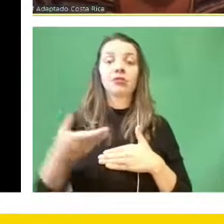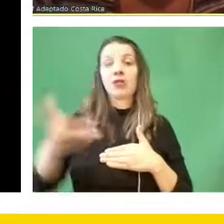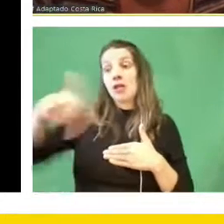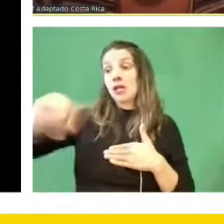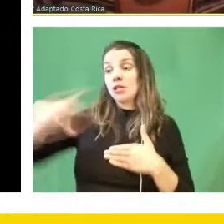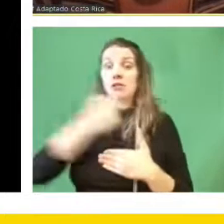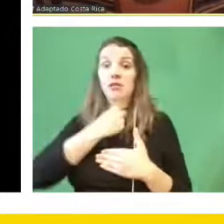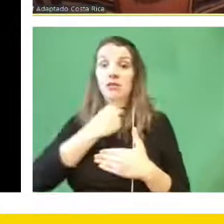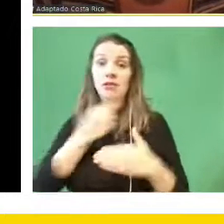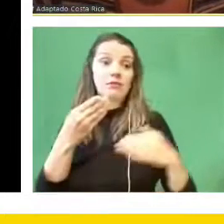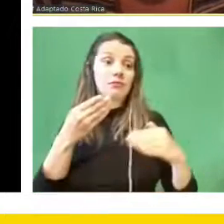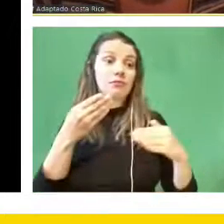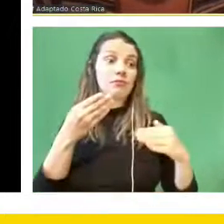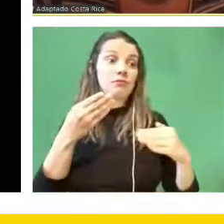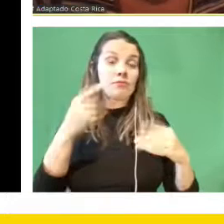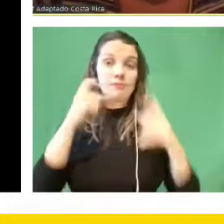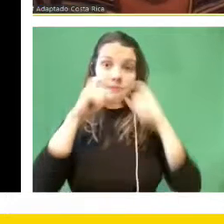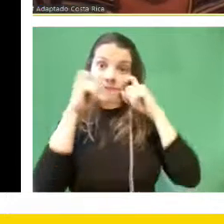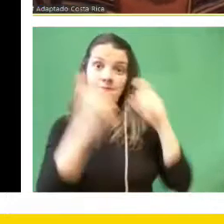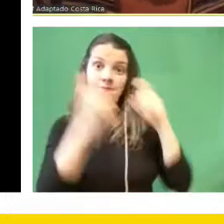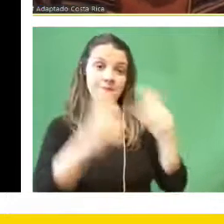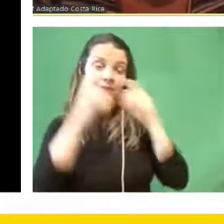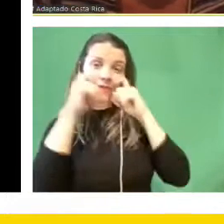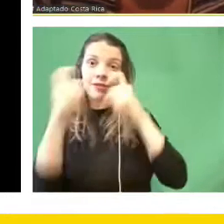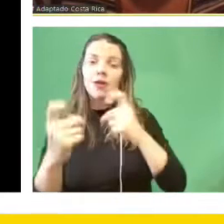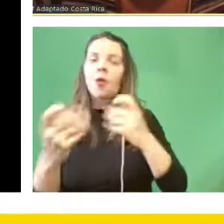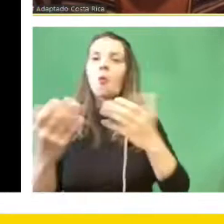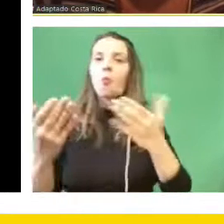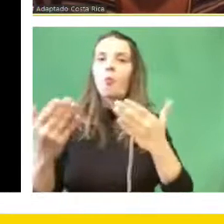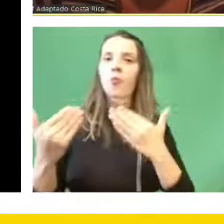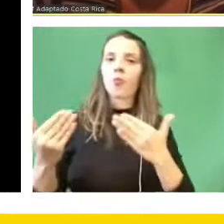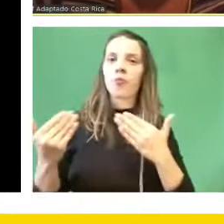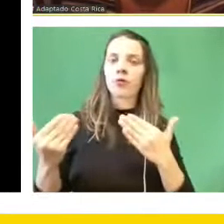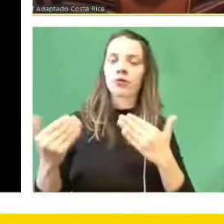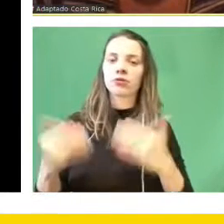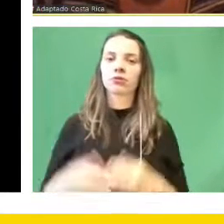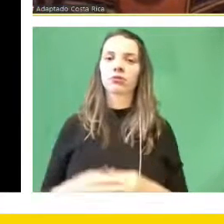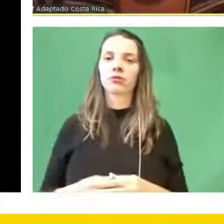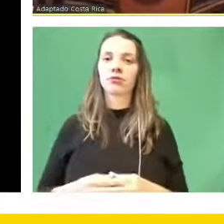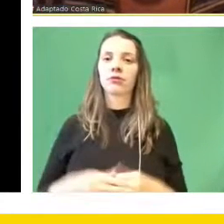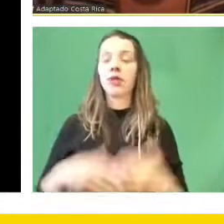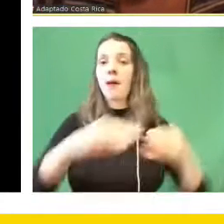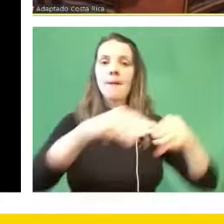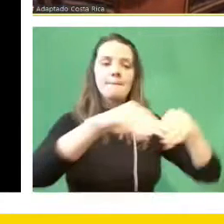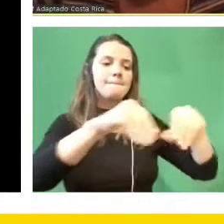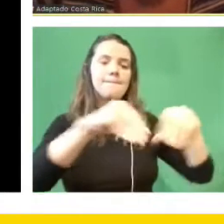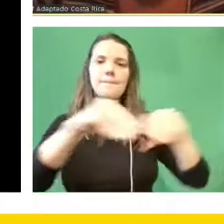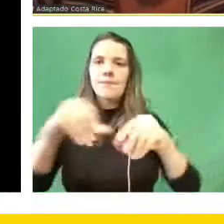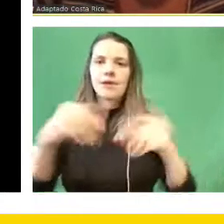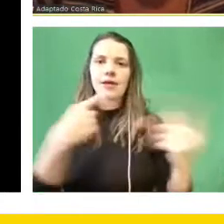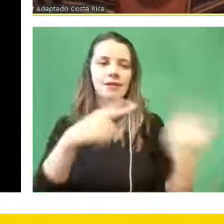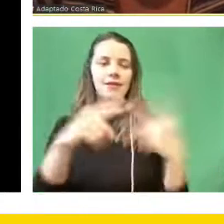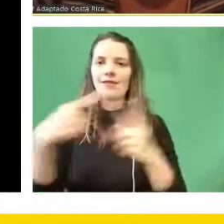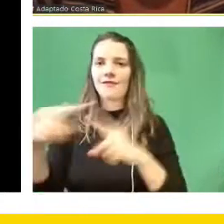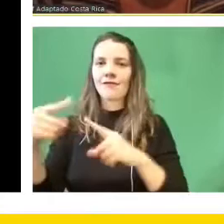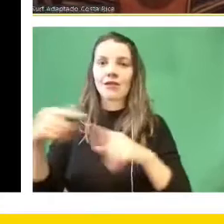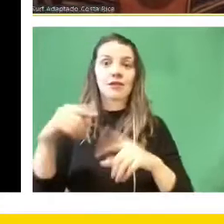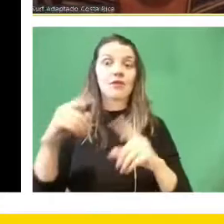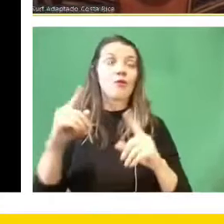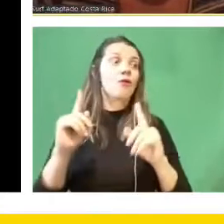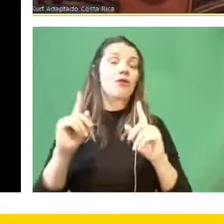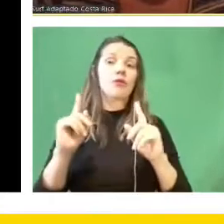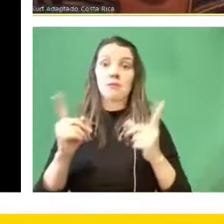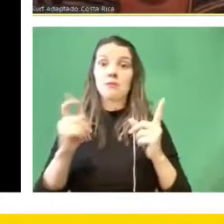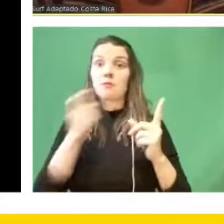que se puede extrapolar a no solamente a playas, sino a cualquier otro espacio turístico o recreativo.